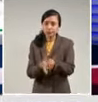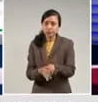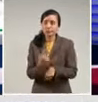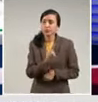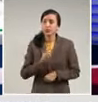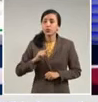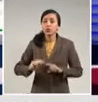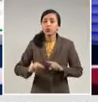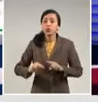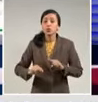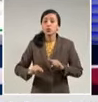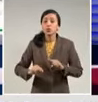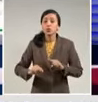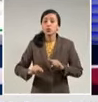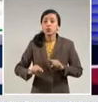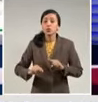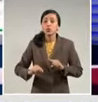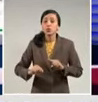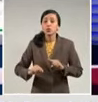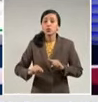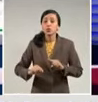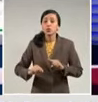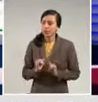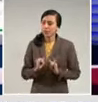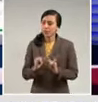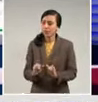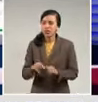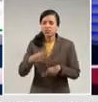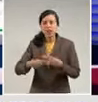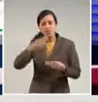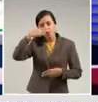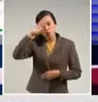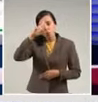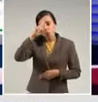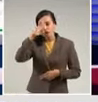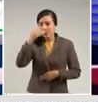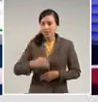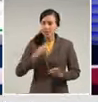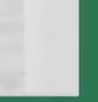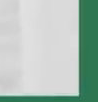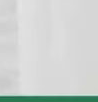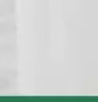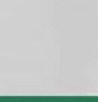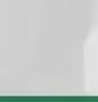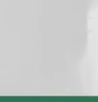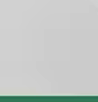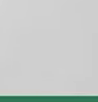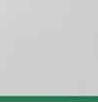vemos el próximo lunes para seguirle contando lo que hace Cuba por la salud de su población. Buenos días.